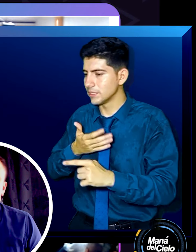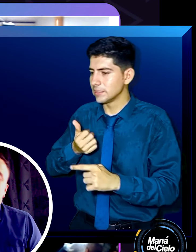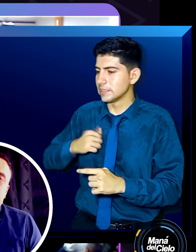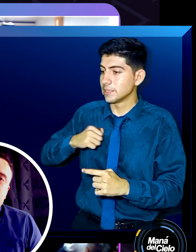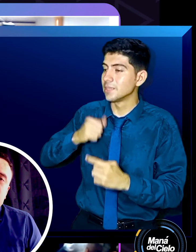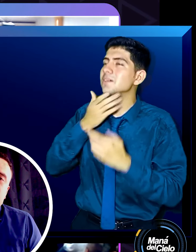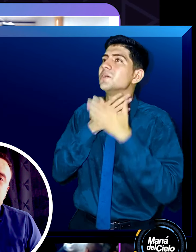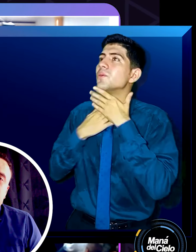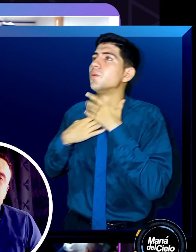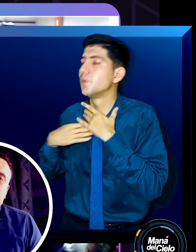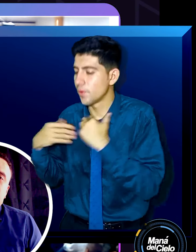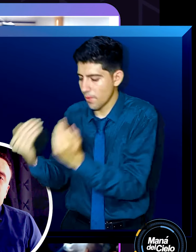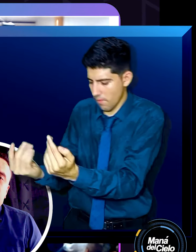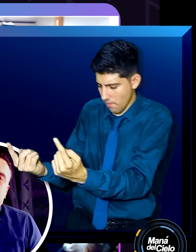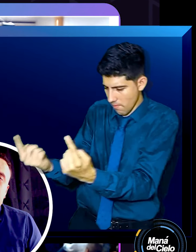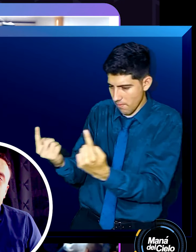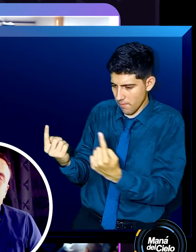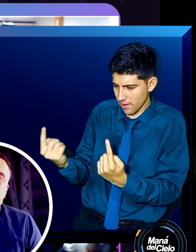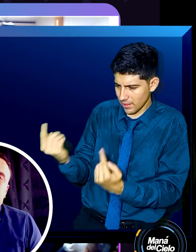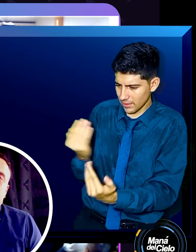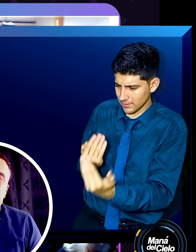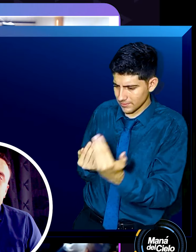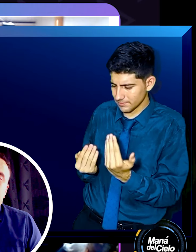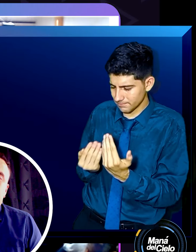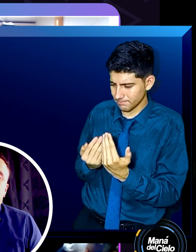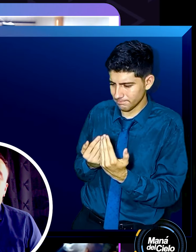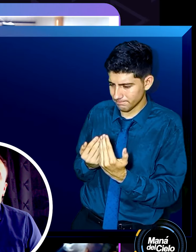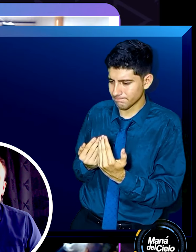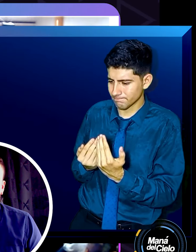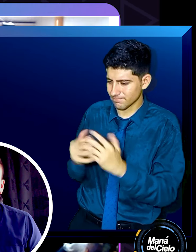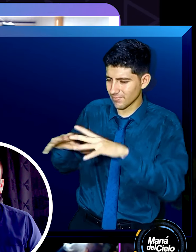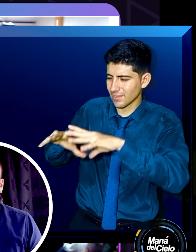tiene sed, ahora venga a mí y beba.